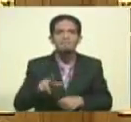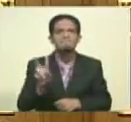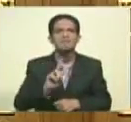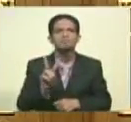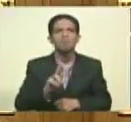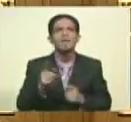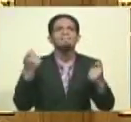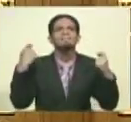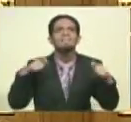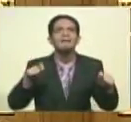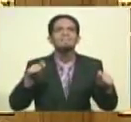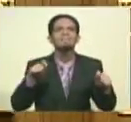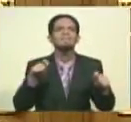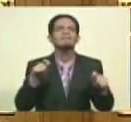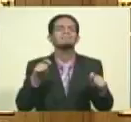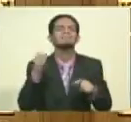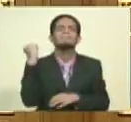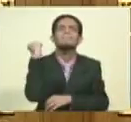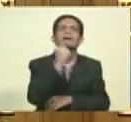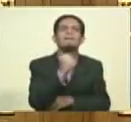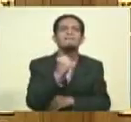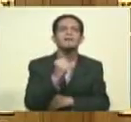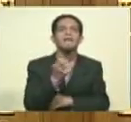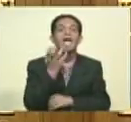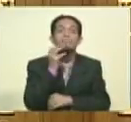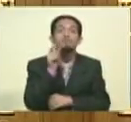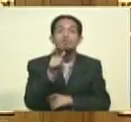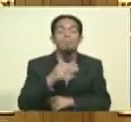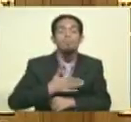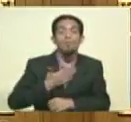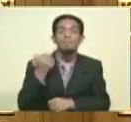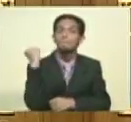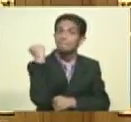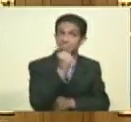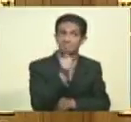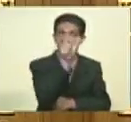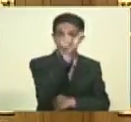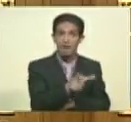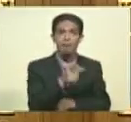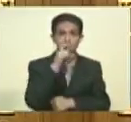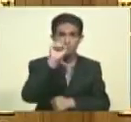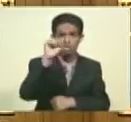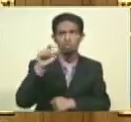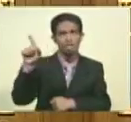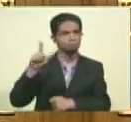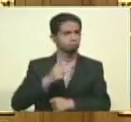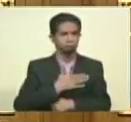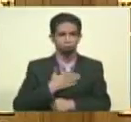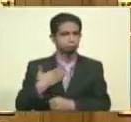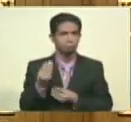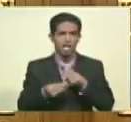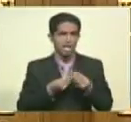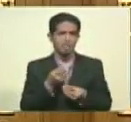intentos de magnicidio. Si ellos pudiesen asesinar al presidente Maduro, lo harían, que nadie lo dude.